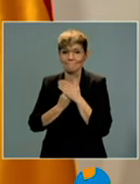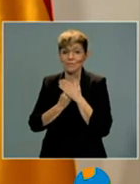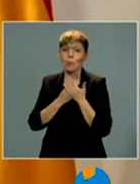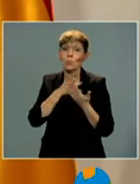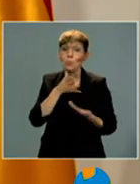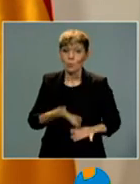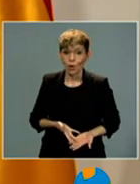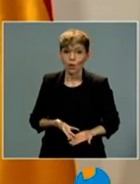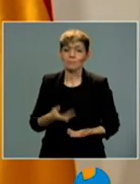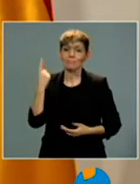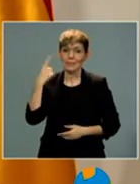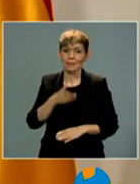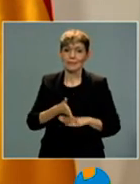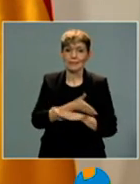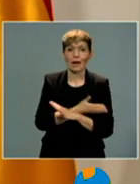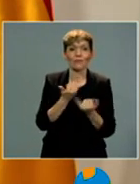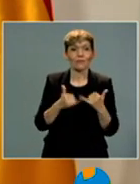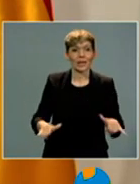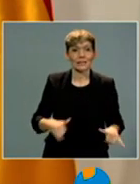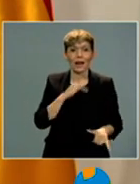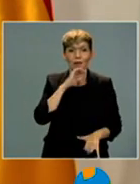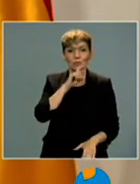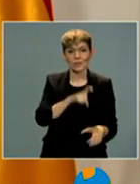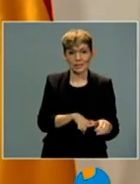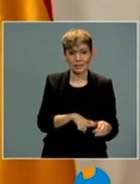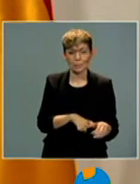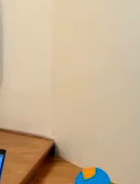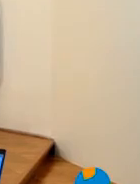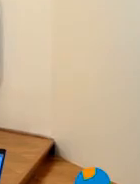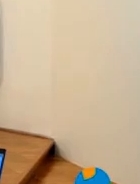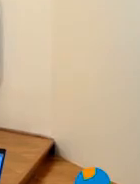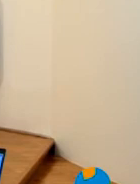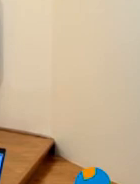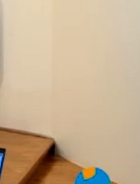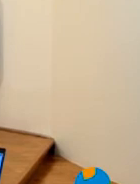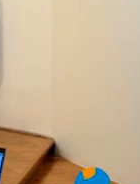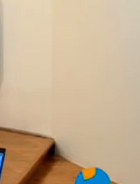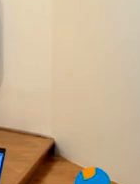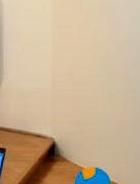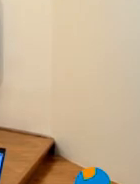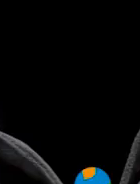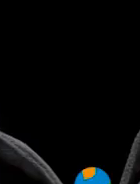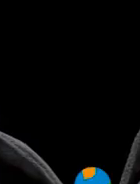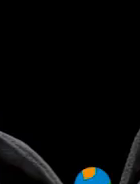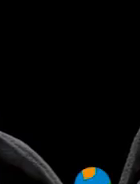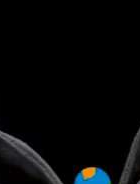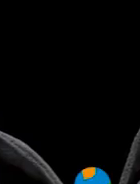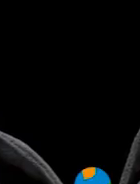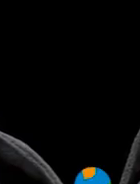privadas. Reiteramos la obligación de colaborar y de cumplir la cuarentena. Palabras del consejero que abogan por el